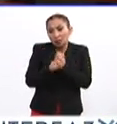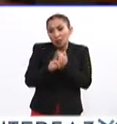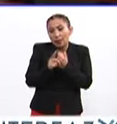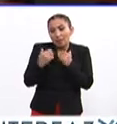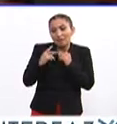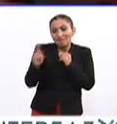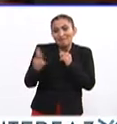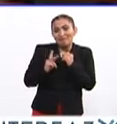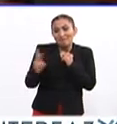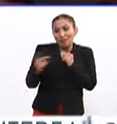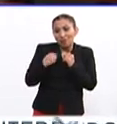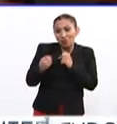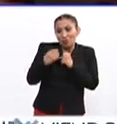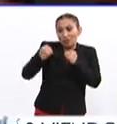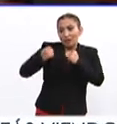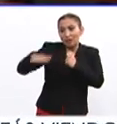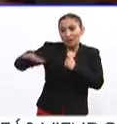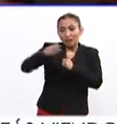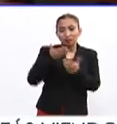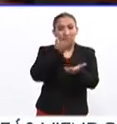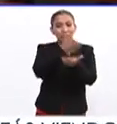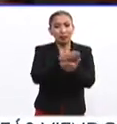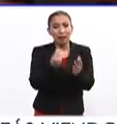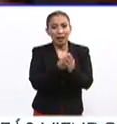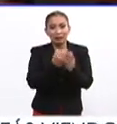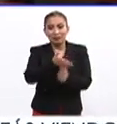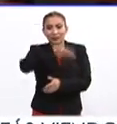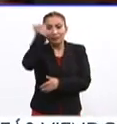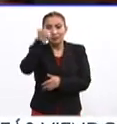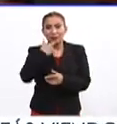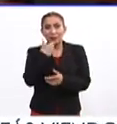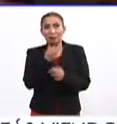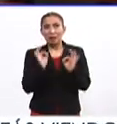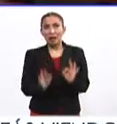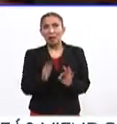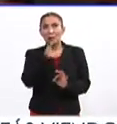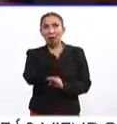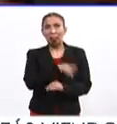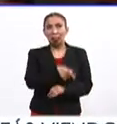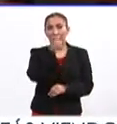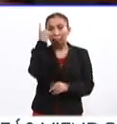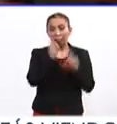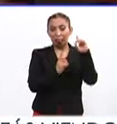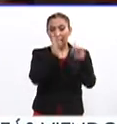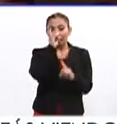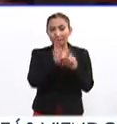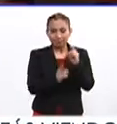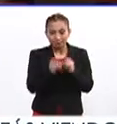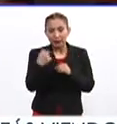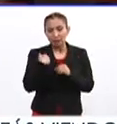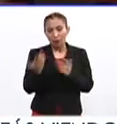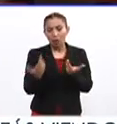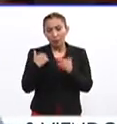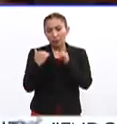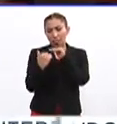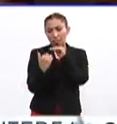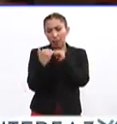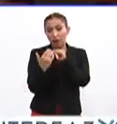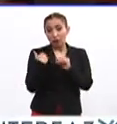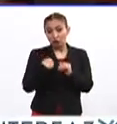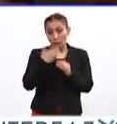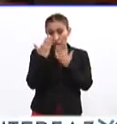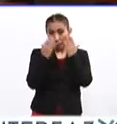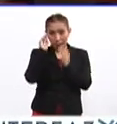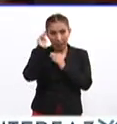problema, porque pues sí te impone el hecho de llegar a dar una clase y no saber si lo estás haciendo bien o no. Entonces, bueno, estaba yo a la par estudiando